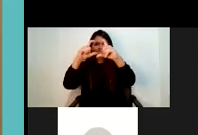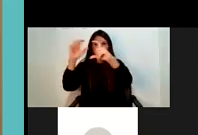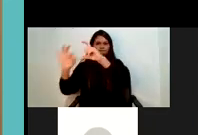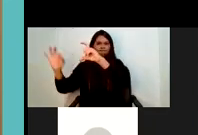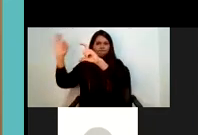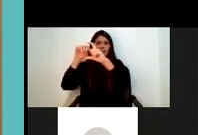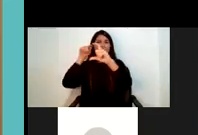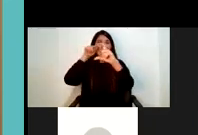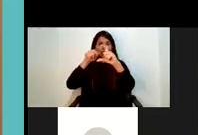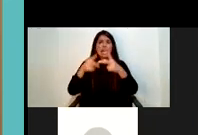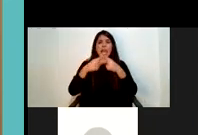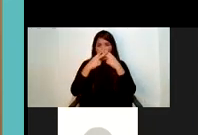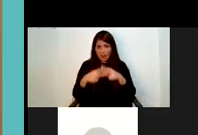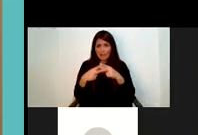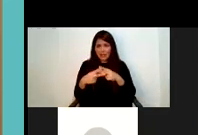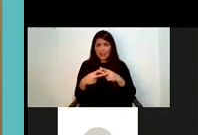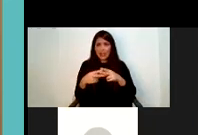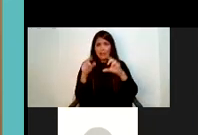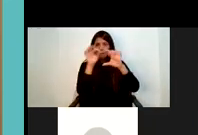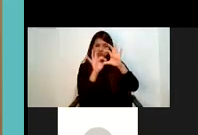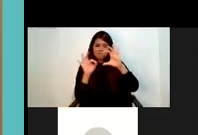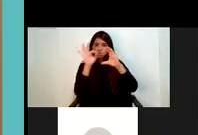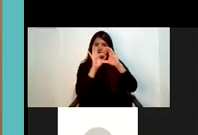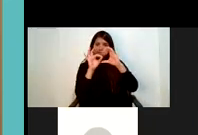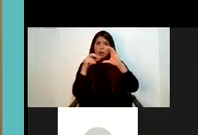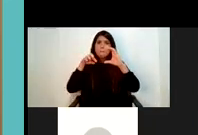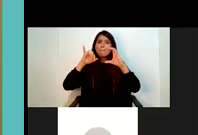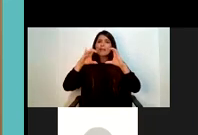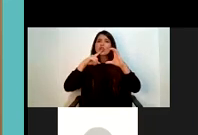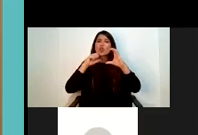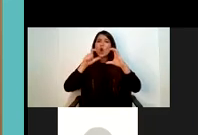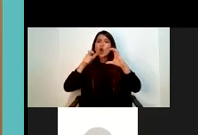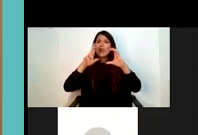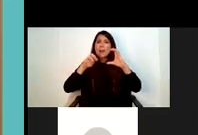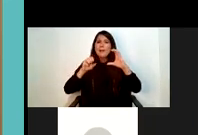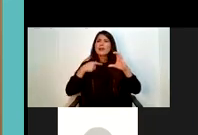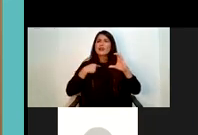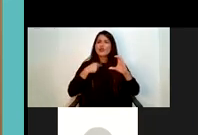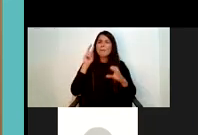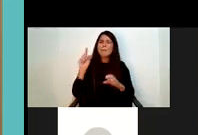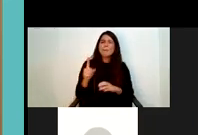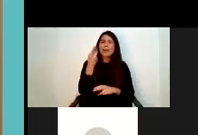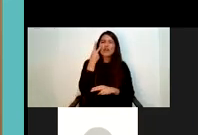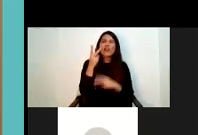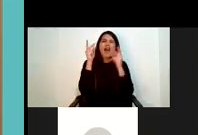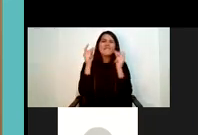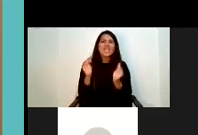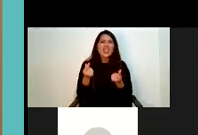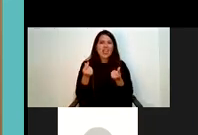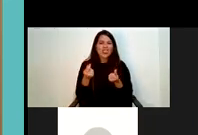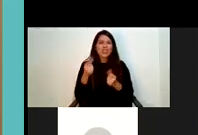herramienta, pero yo soy muy partidaria de ver las habilidades del niño porque en algunos el pictograma no